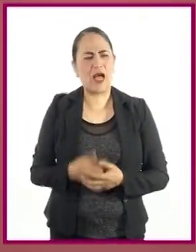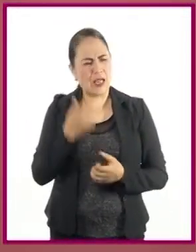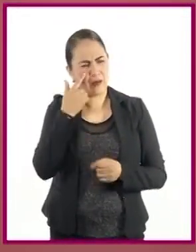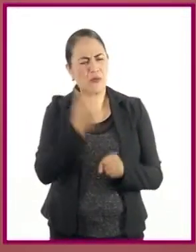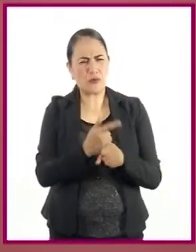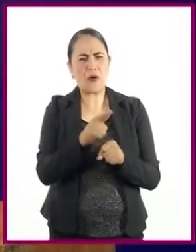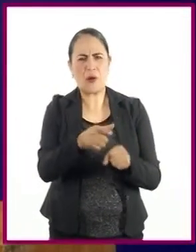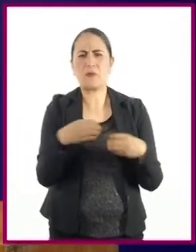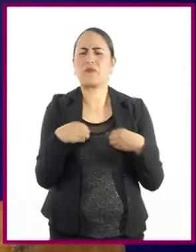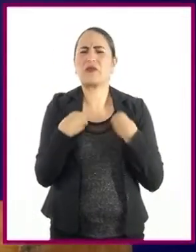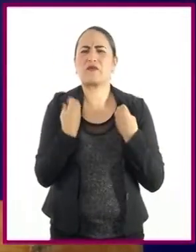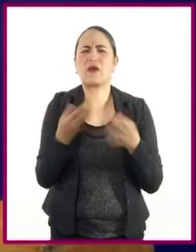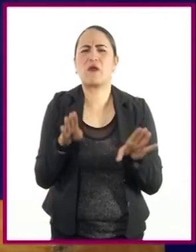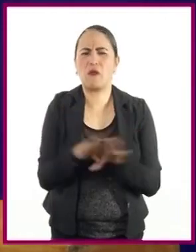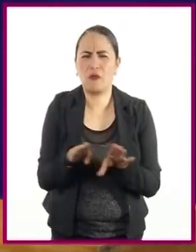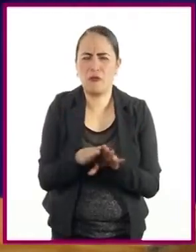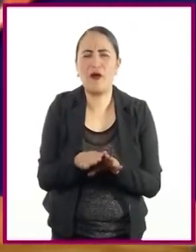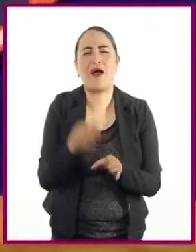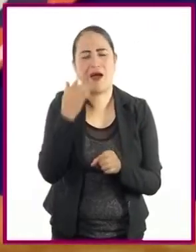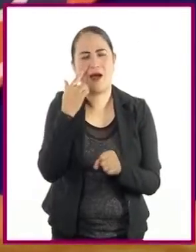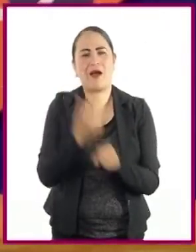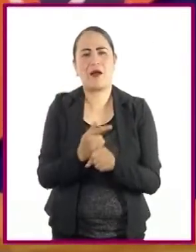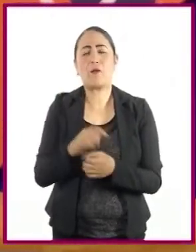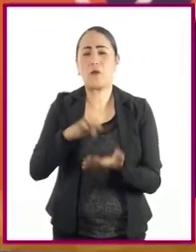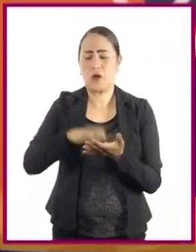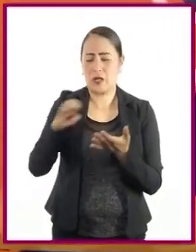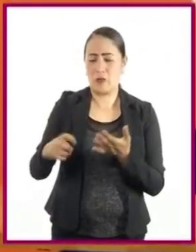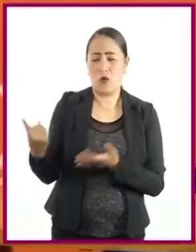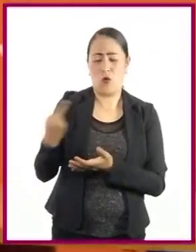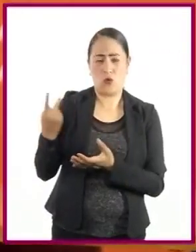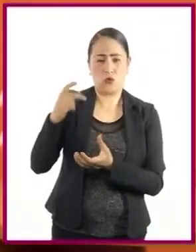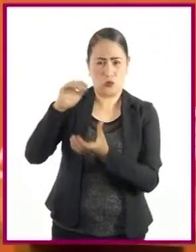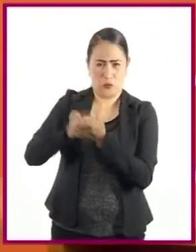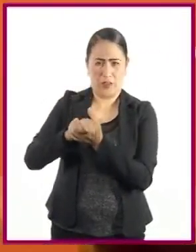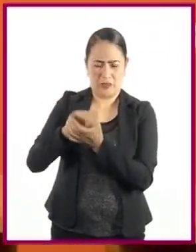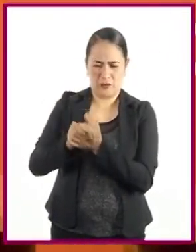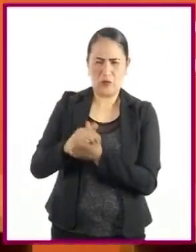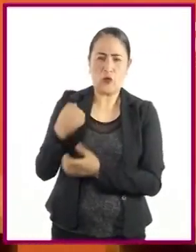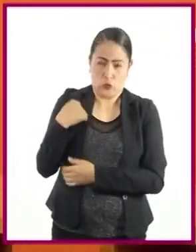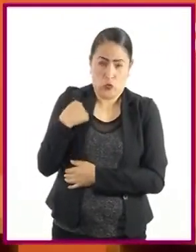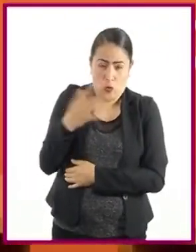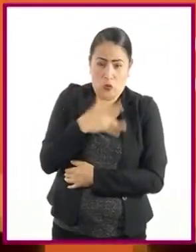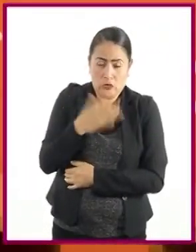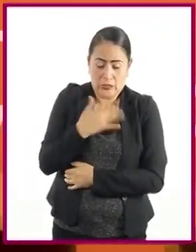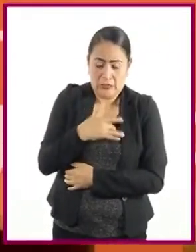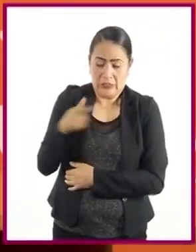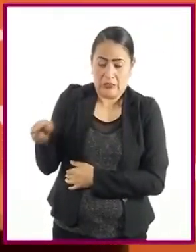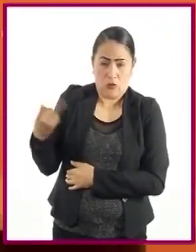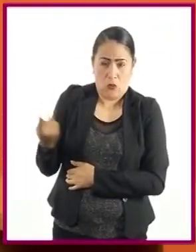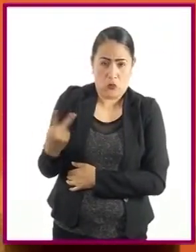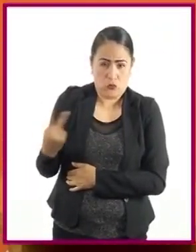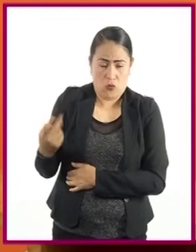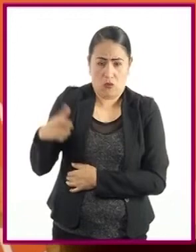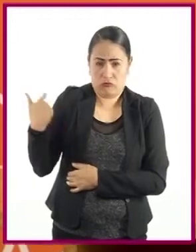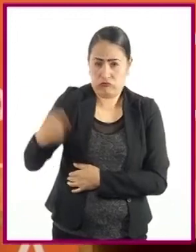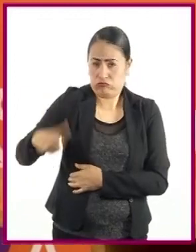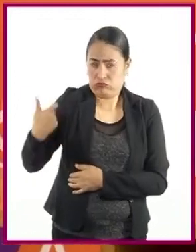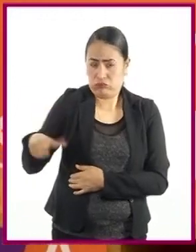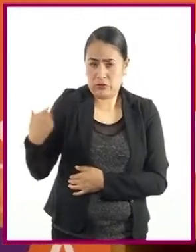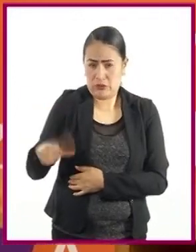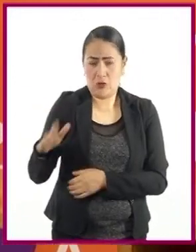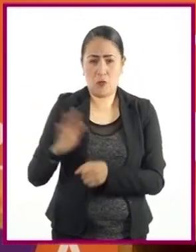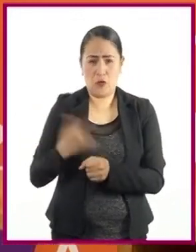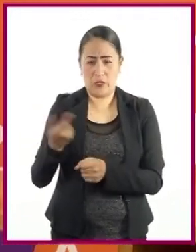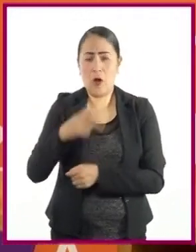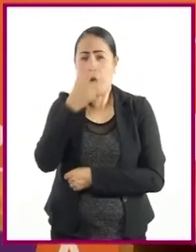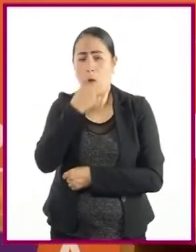viven. Me viene a la mente que el matrimonio pertenece a una clase social alta, gracias al buen empleo